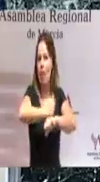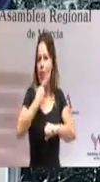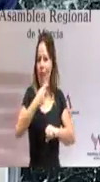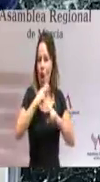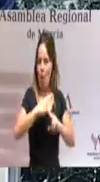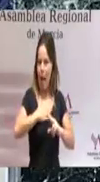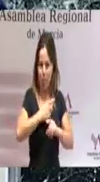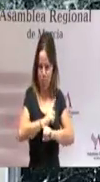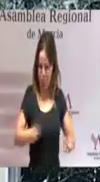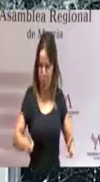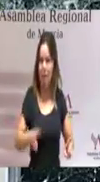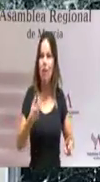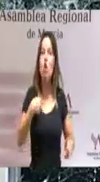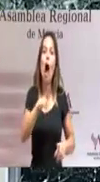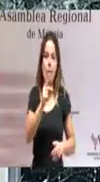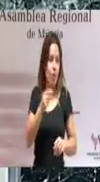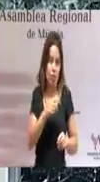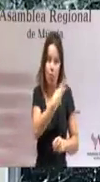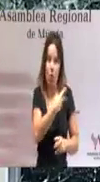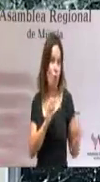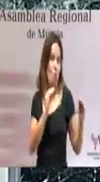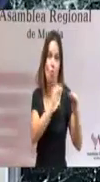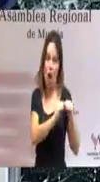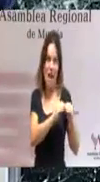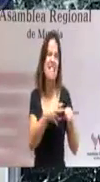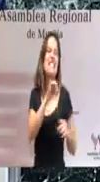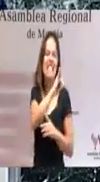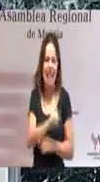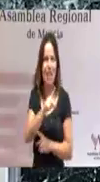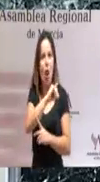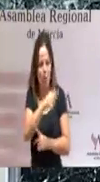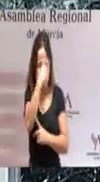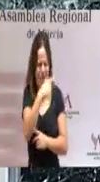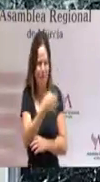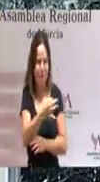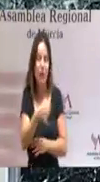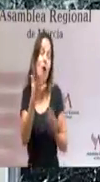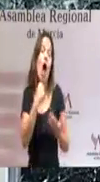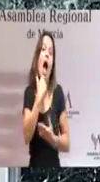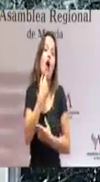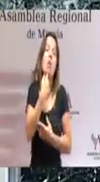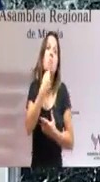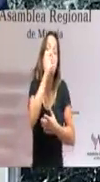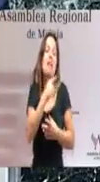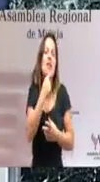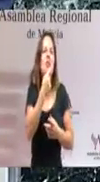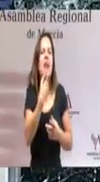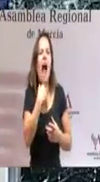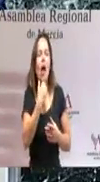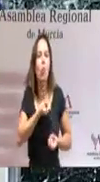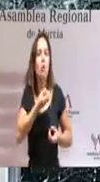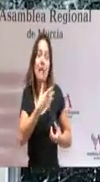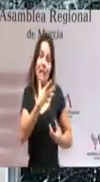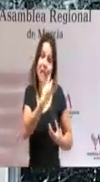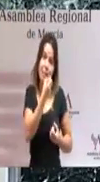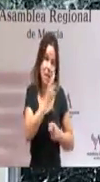nombrado, me ha pedido como usted, Sánchez López, usted lo sabe muy bien. Pero bueno, algo le ha parecido entenderme de mi intervención, no me ha